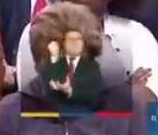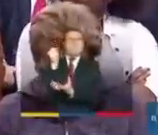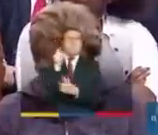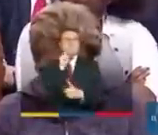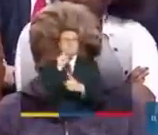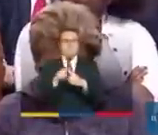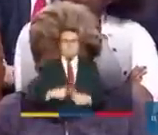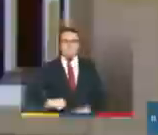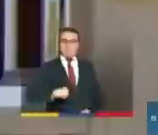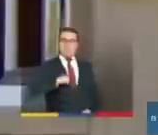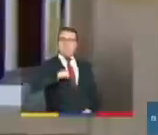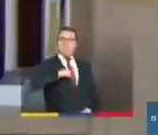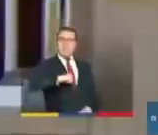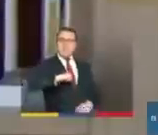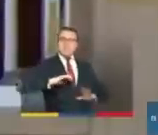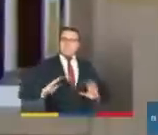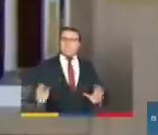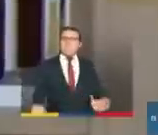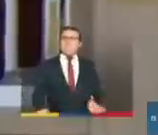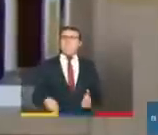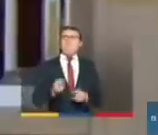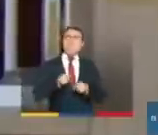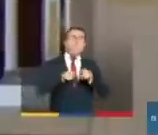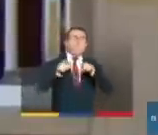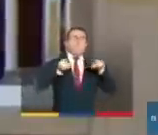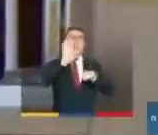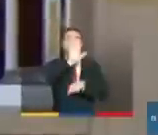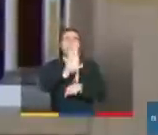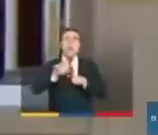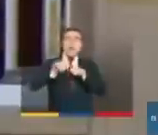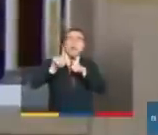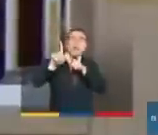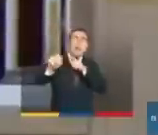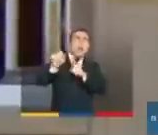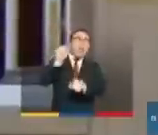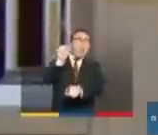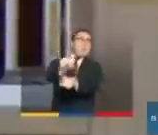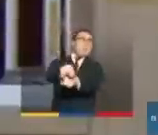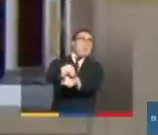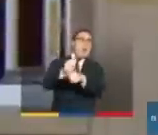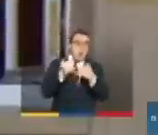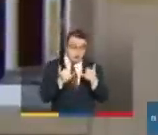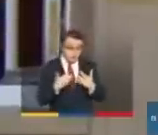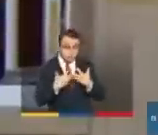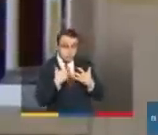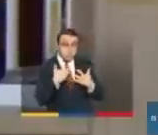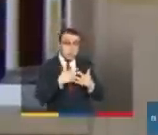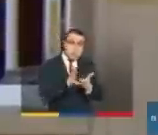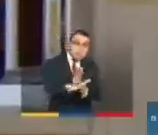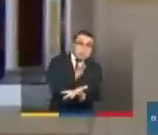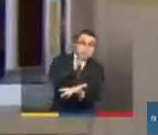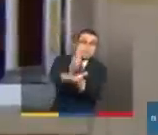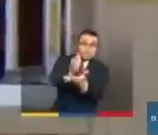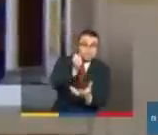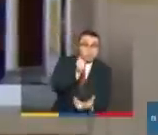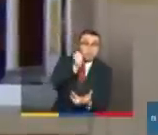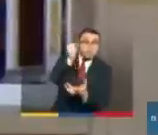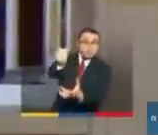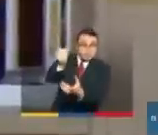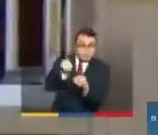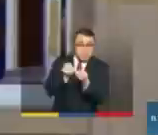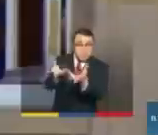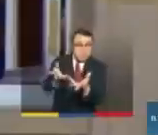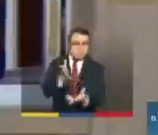derecho en los territorios abandonados y dispersos, donde el actual sistema no envía los recursos.